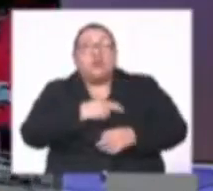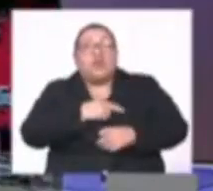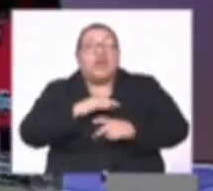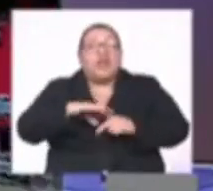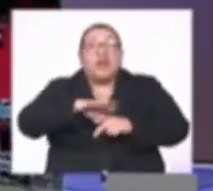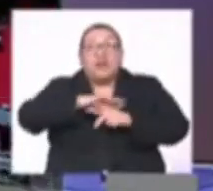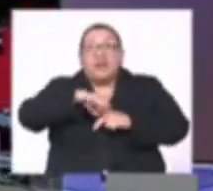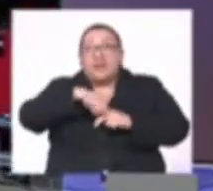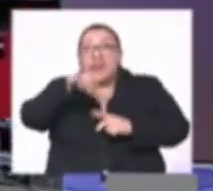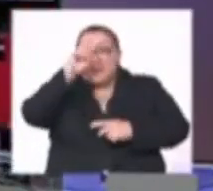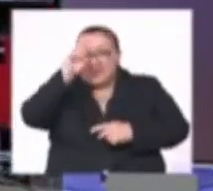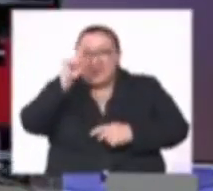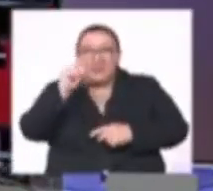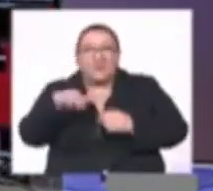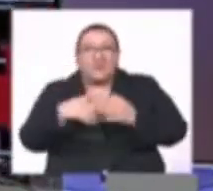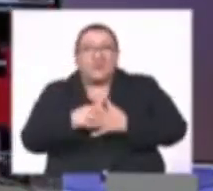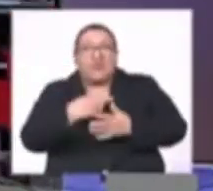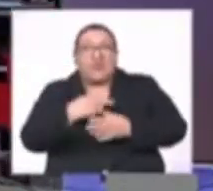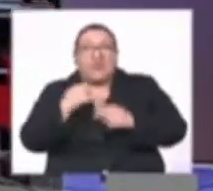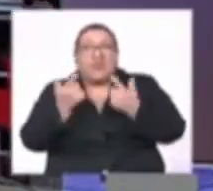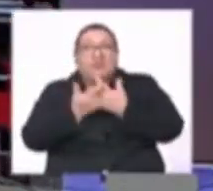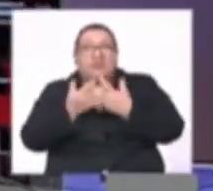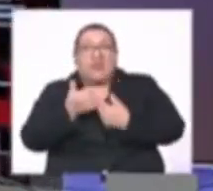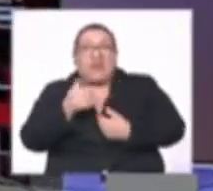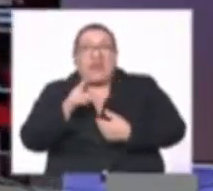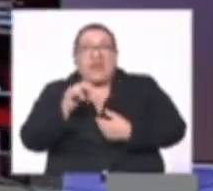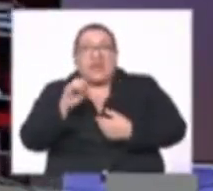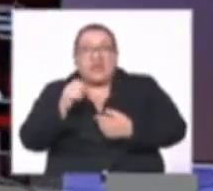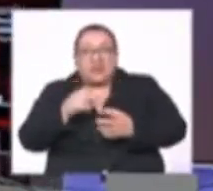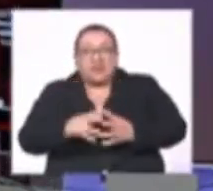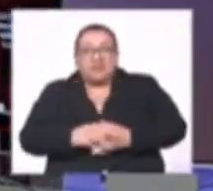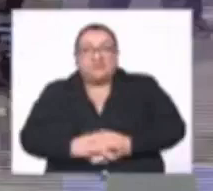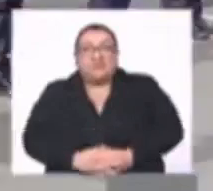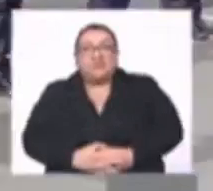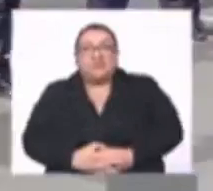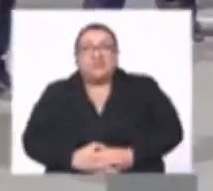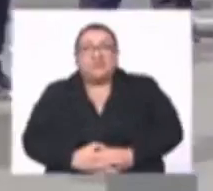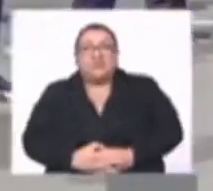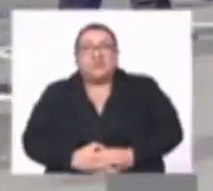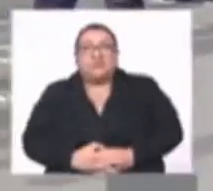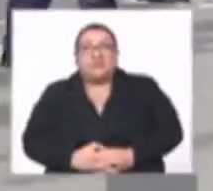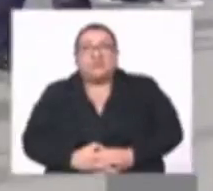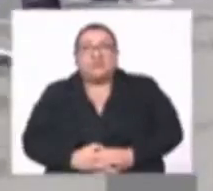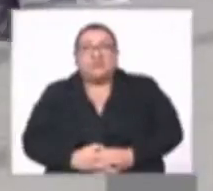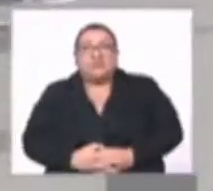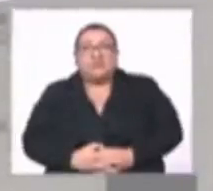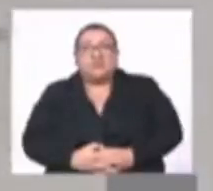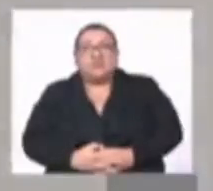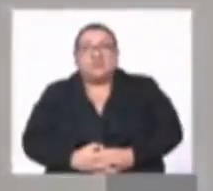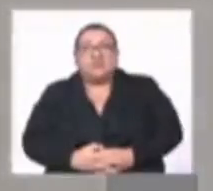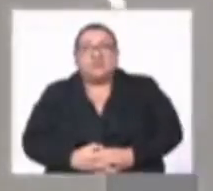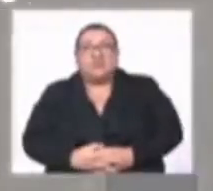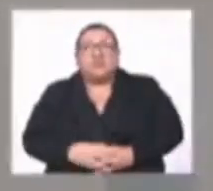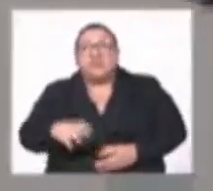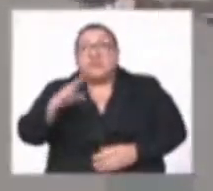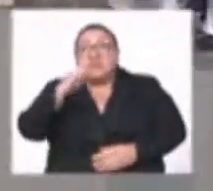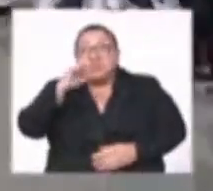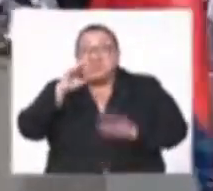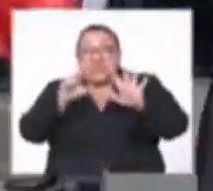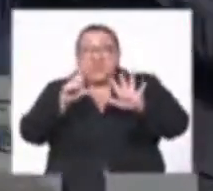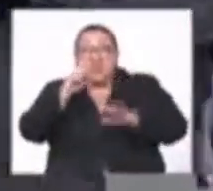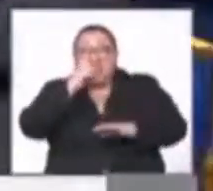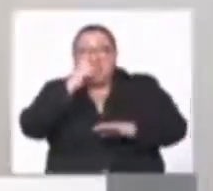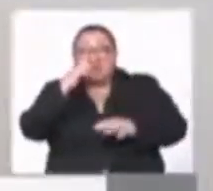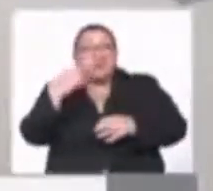del Perú en honor a los héroes de la batalla de Arica. Veamos. El 7 de junio celebramos el Día de la